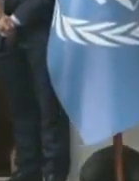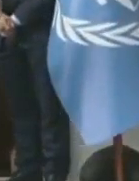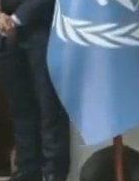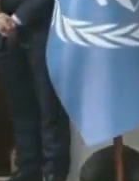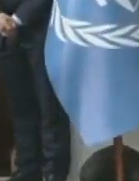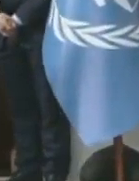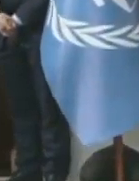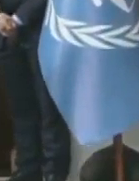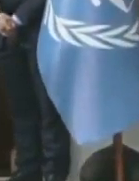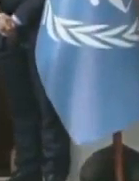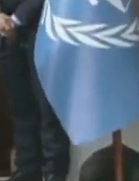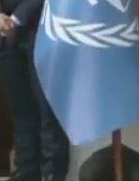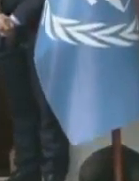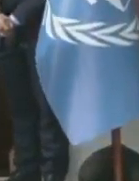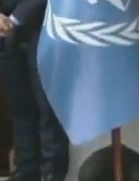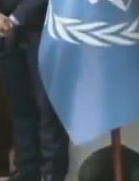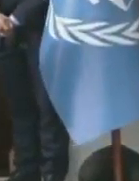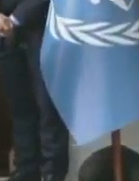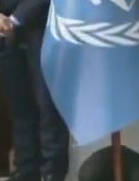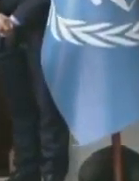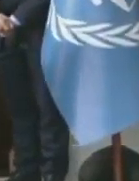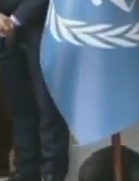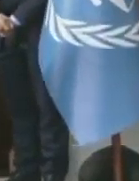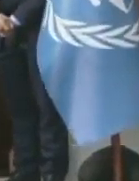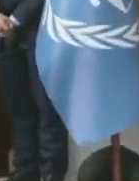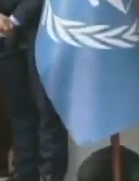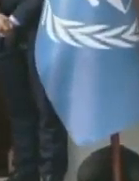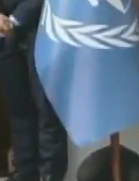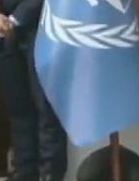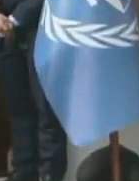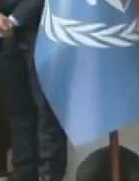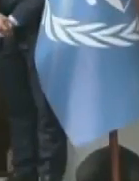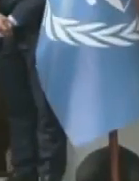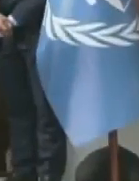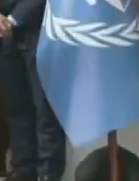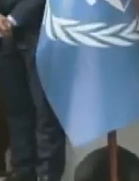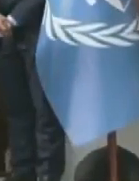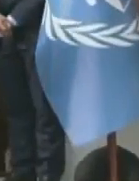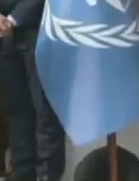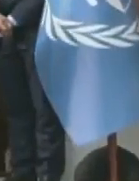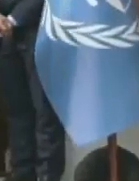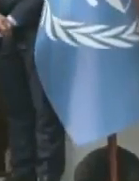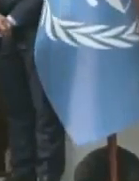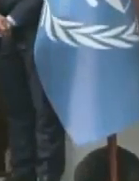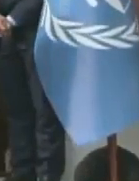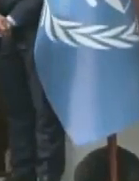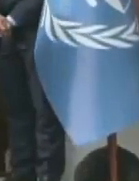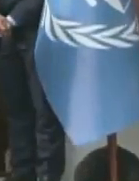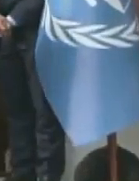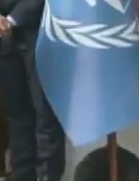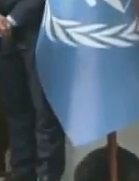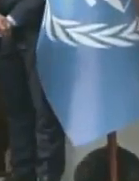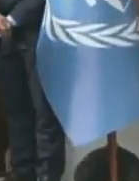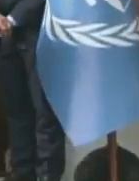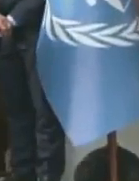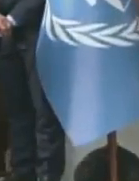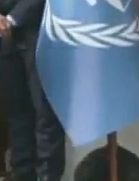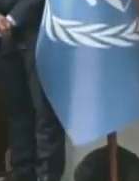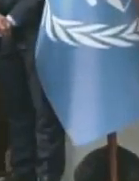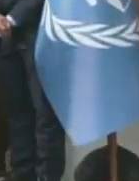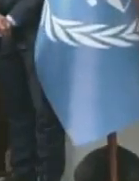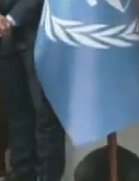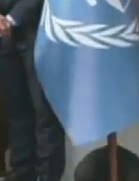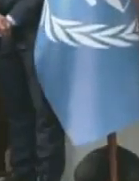bastante profunda de así lo mencionaba tanto el presidente de la república nicolás maduro como el